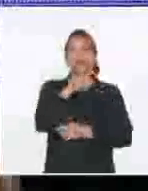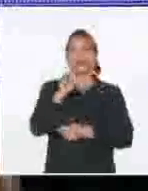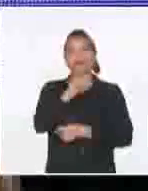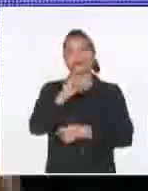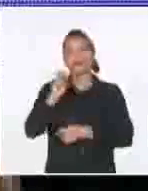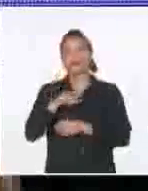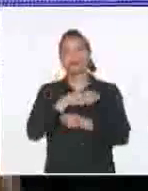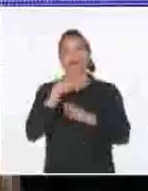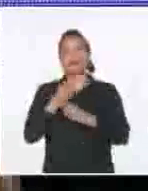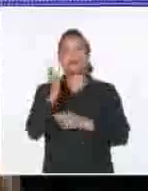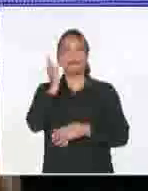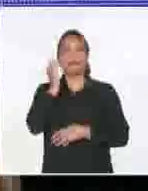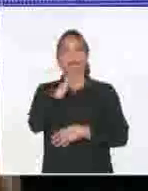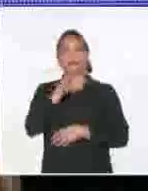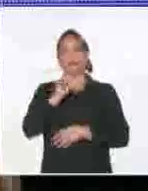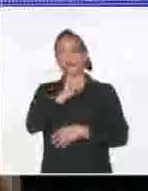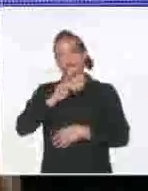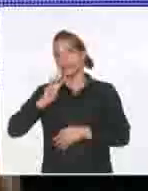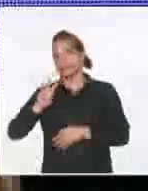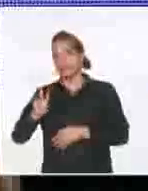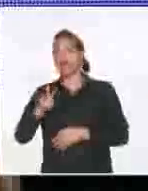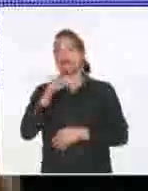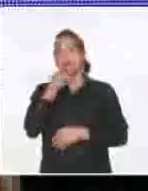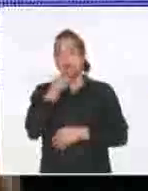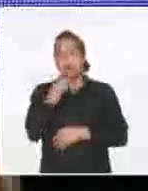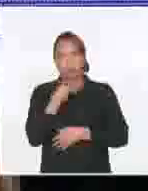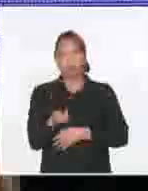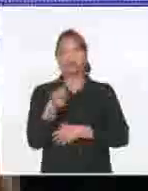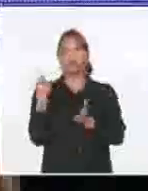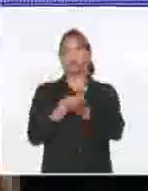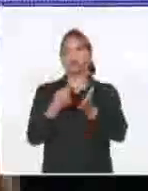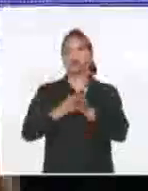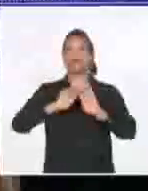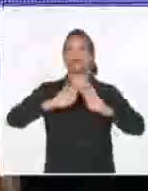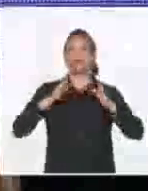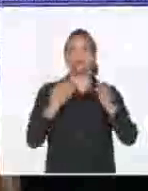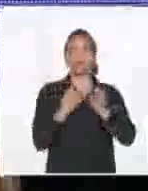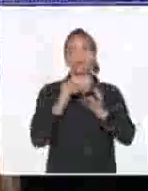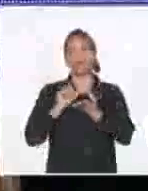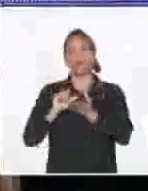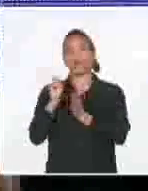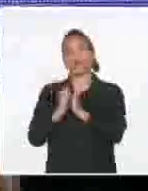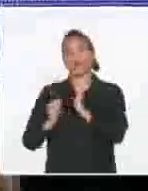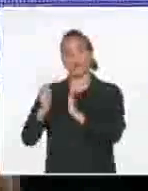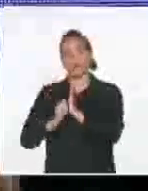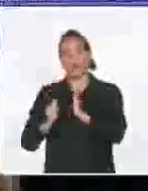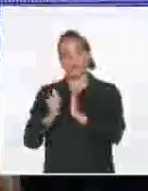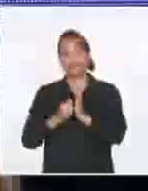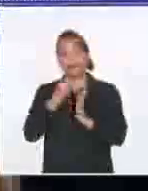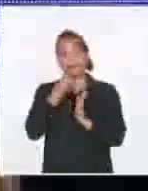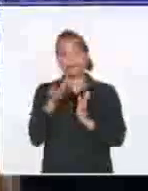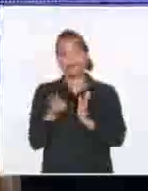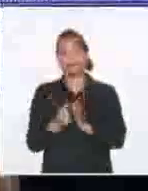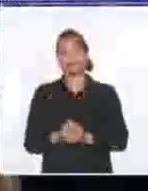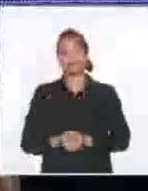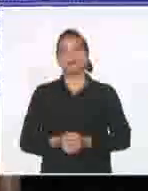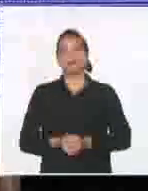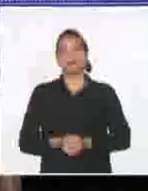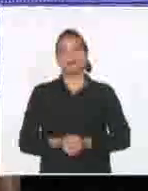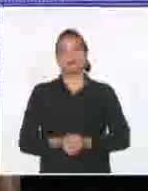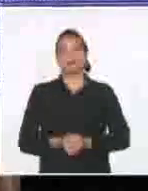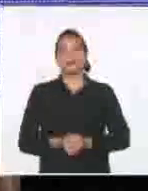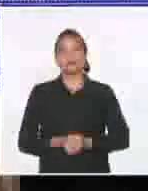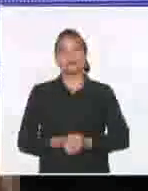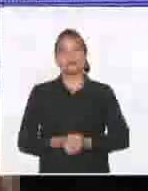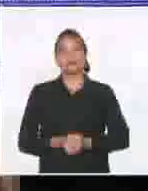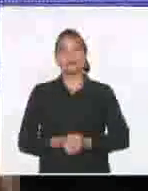de 2023 se habrían podido cubrir todos los gastos holgadamente con ese concepto.